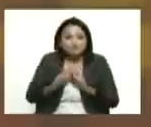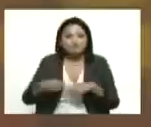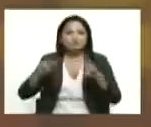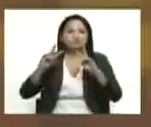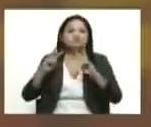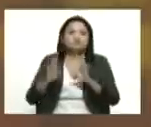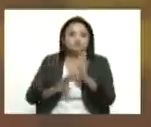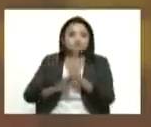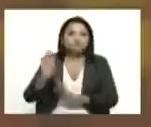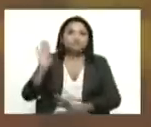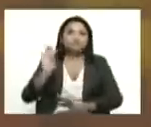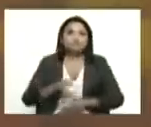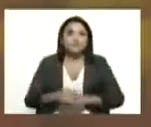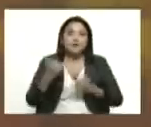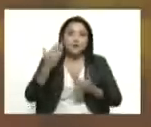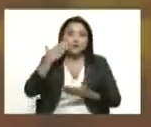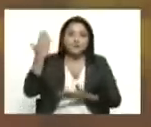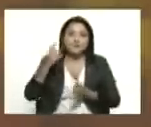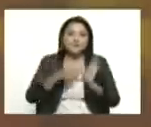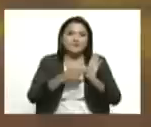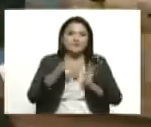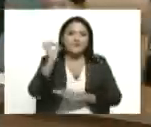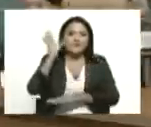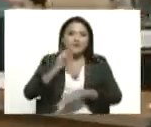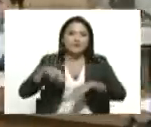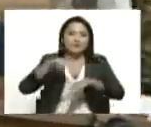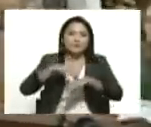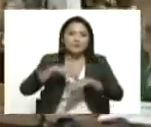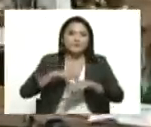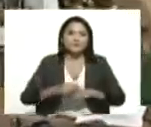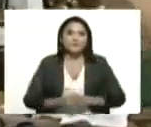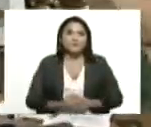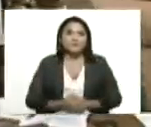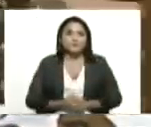esta hora vamos de inmediato a la Asamblea Nacional.